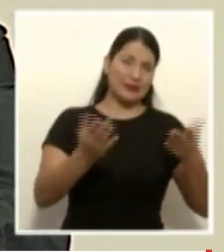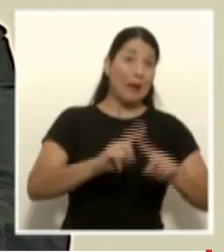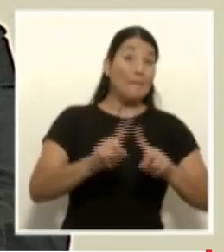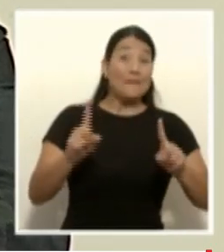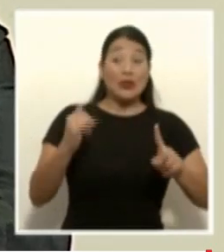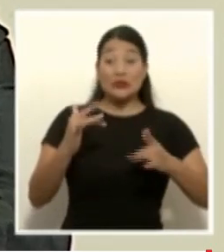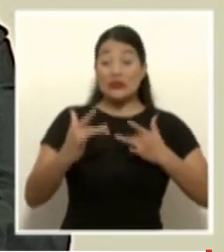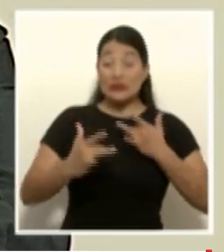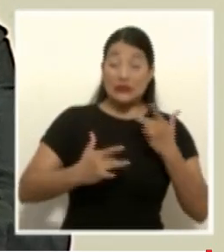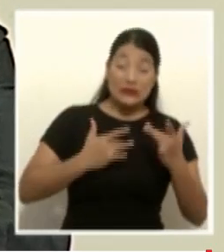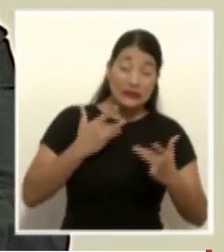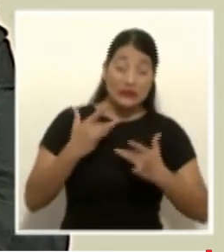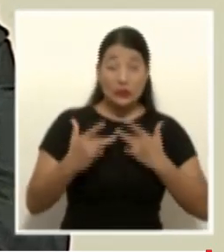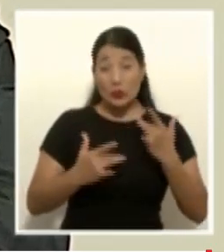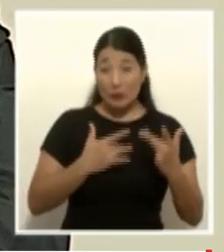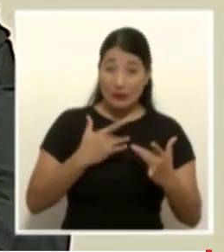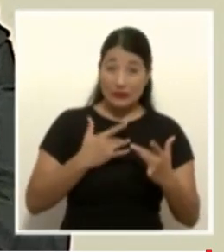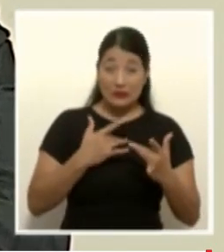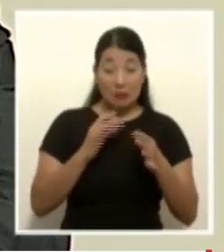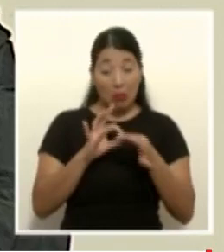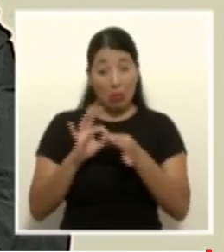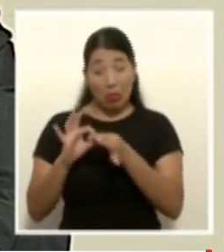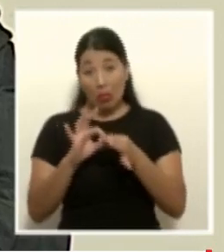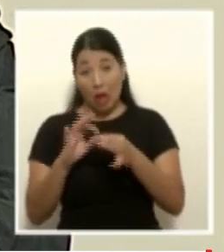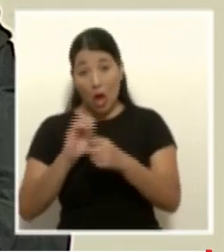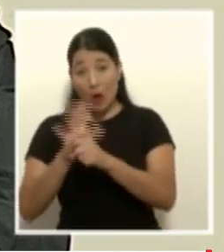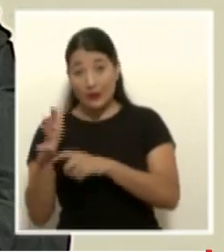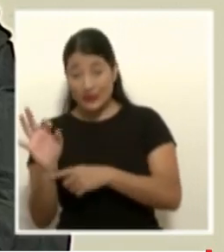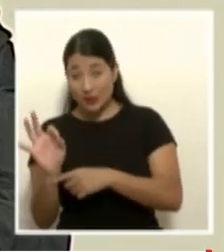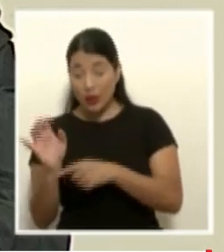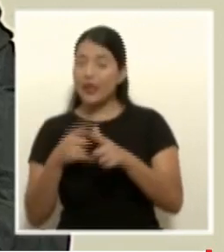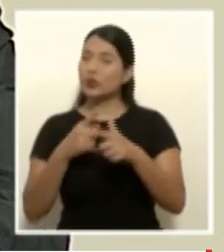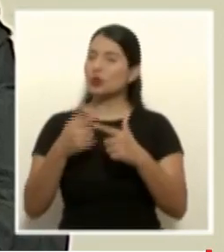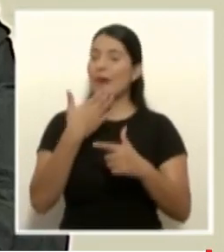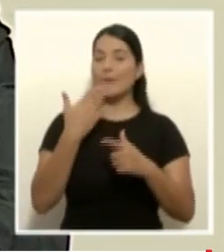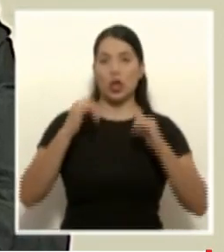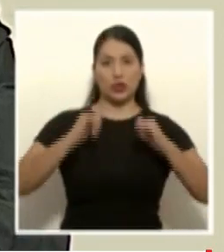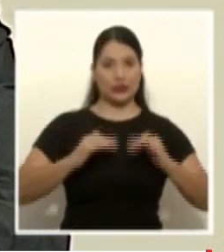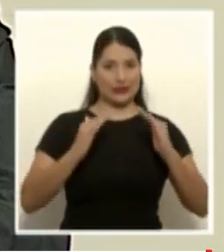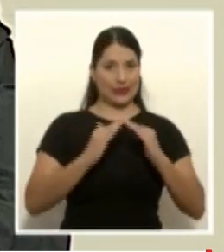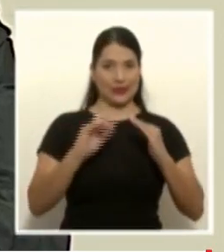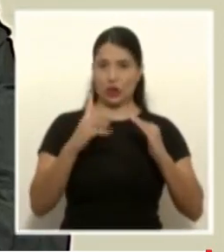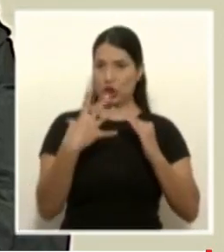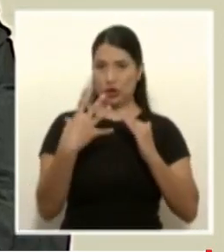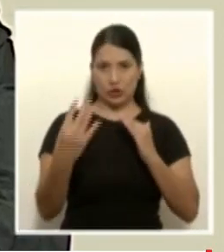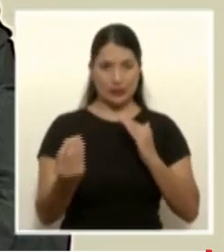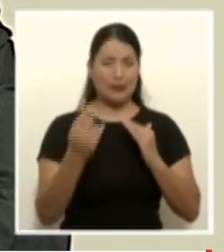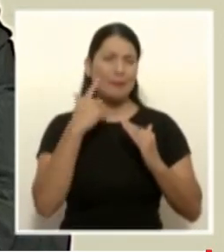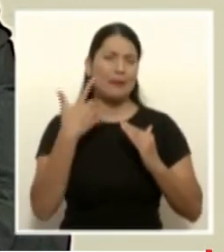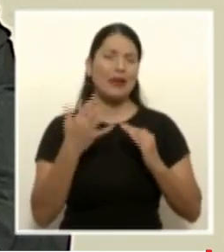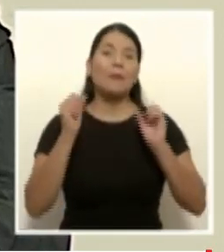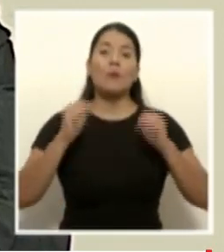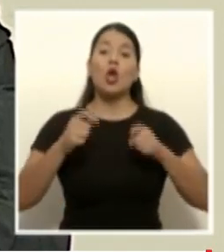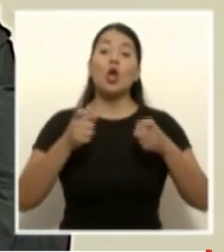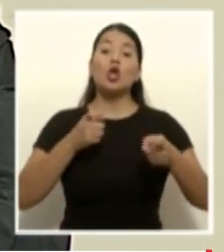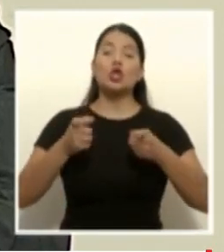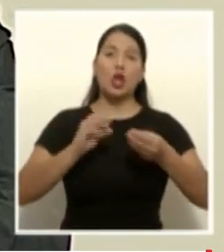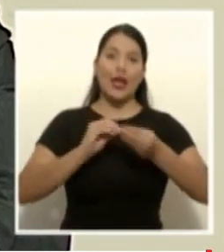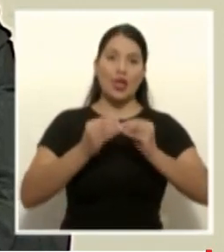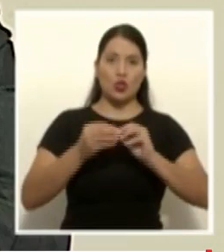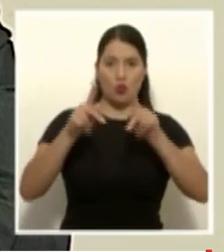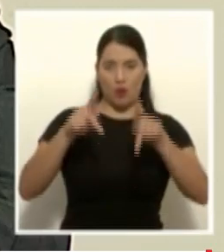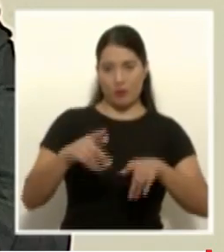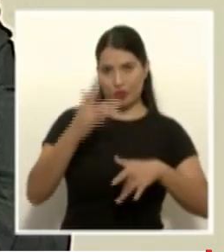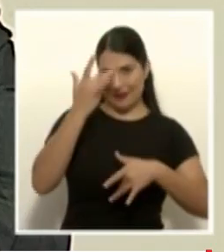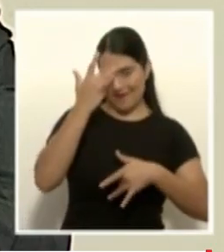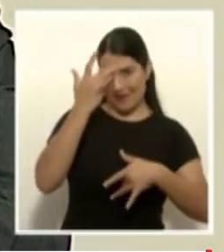un asunto de solidaridad también y de, como indicábamos en este momento, controlar la epidemia que se está